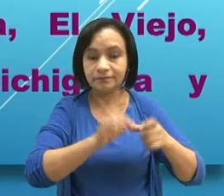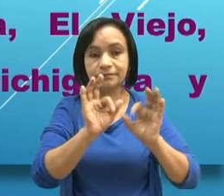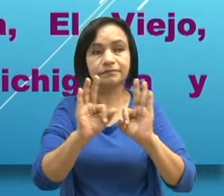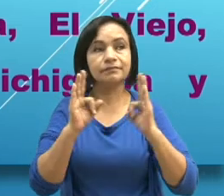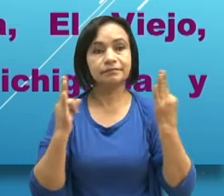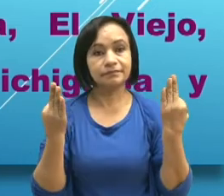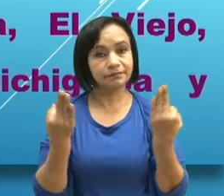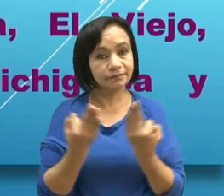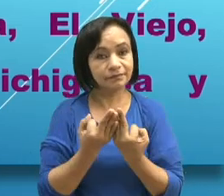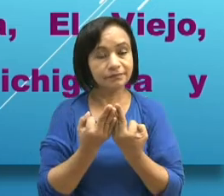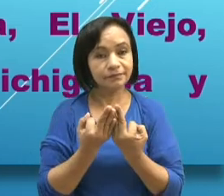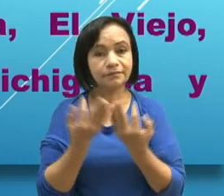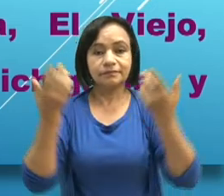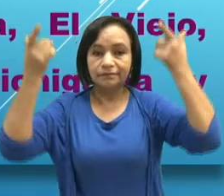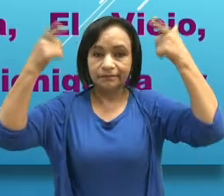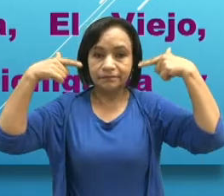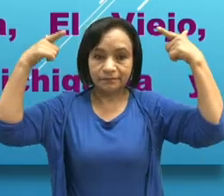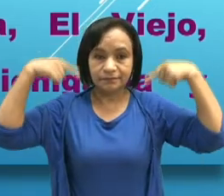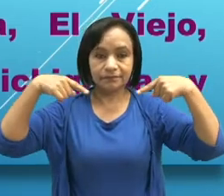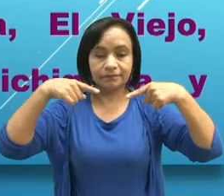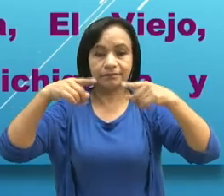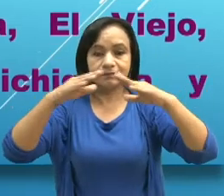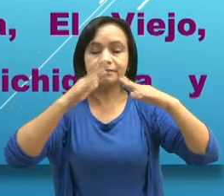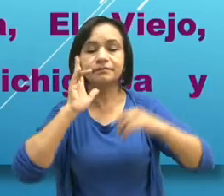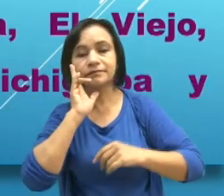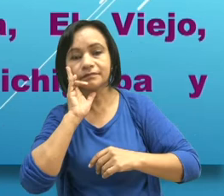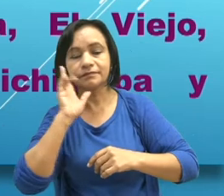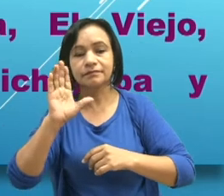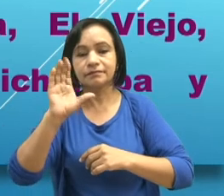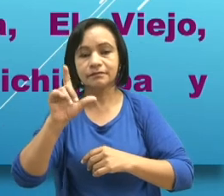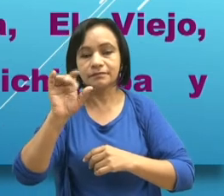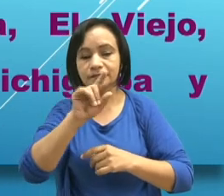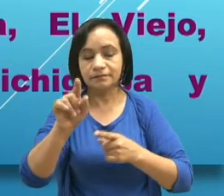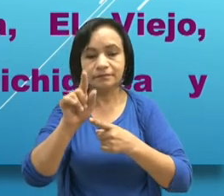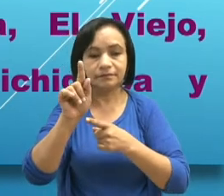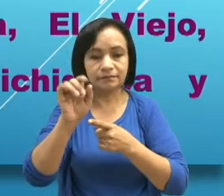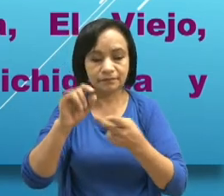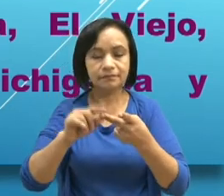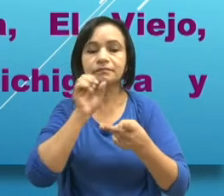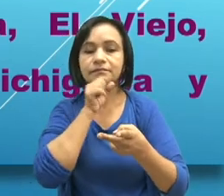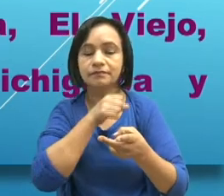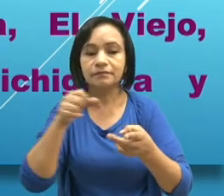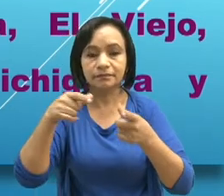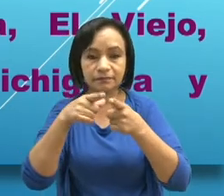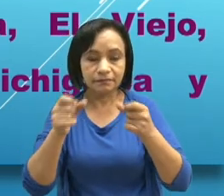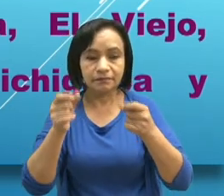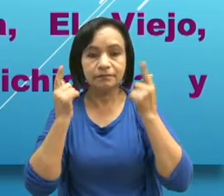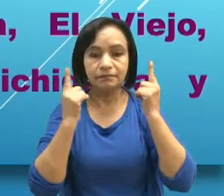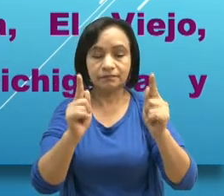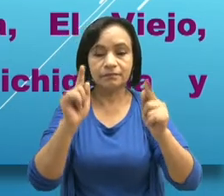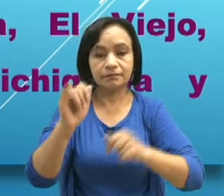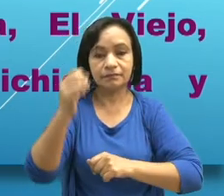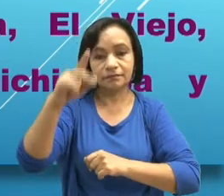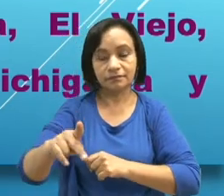familia. Masaya, Ciudad Darío, Las Calabazas, Telica, El Viejo, Managua, Chinandega,